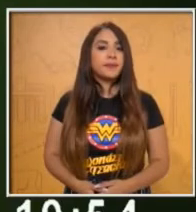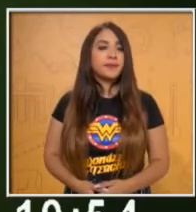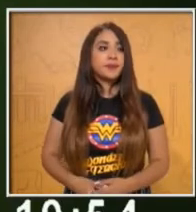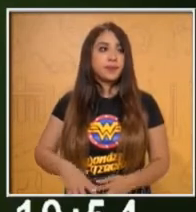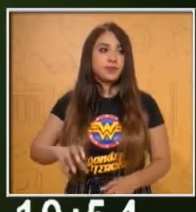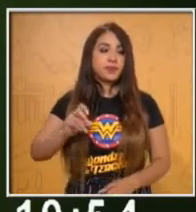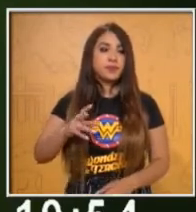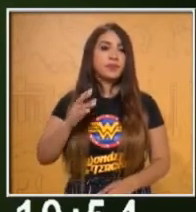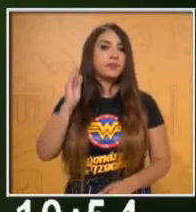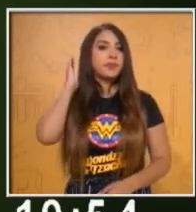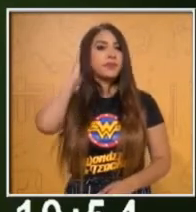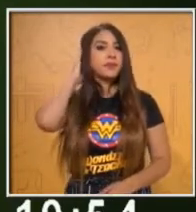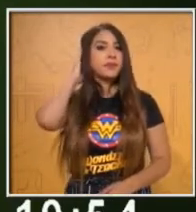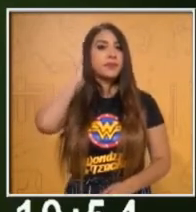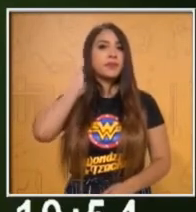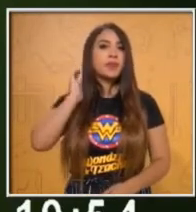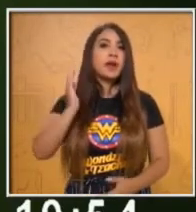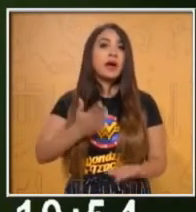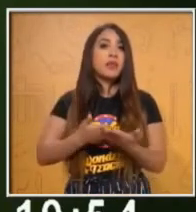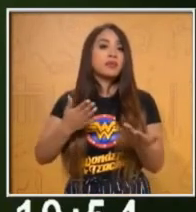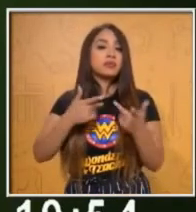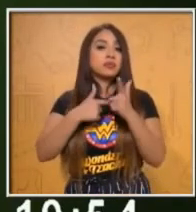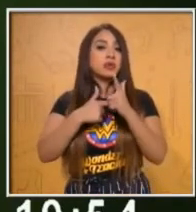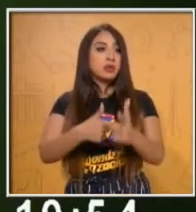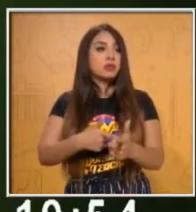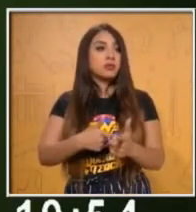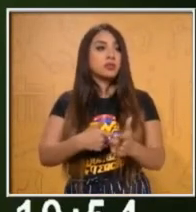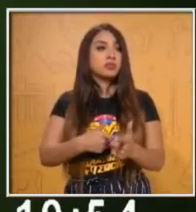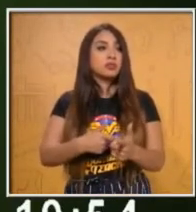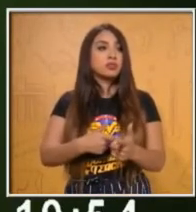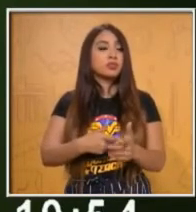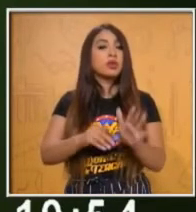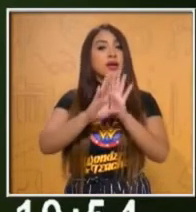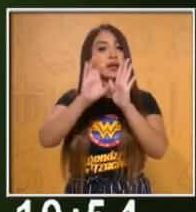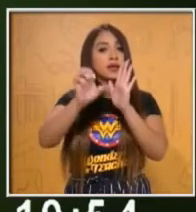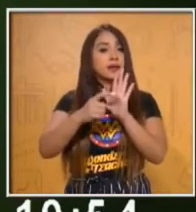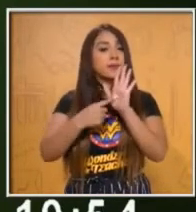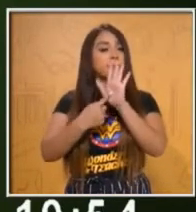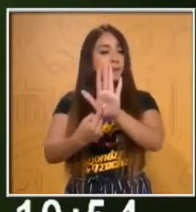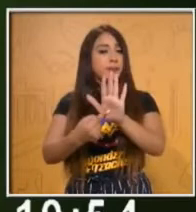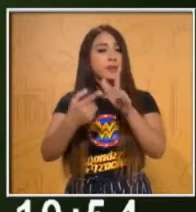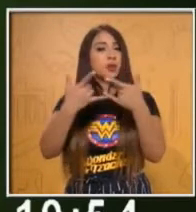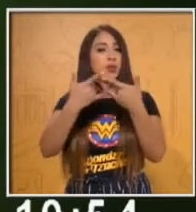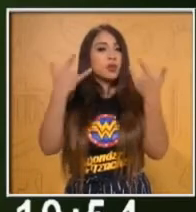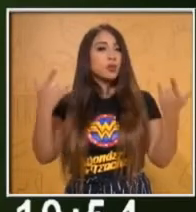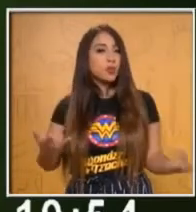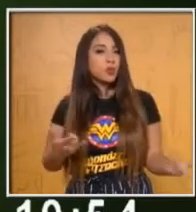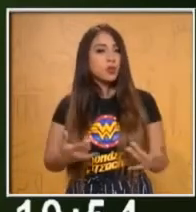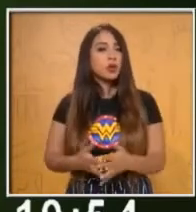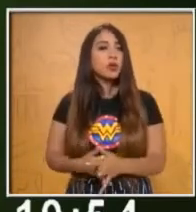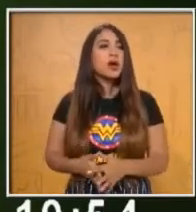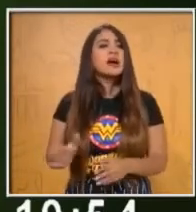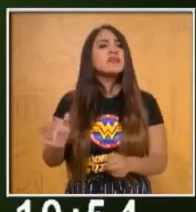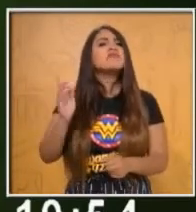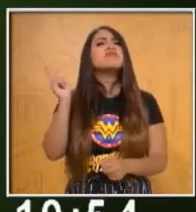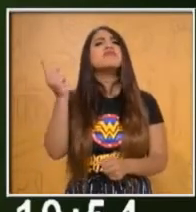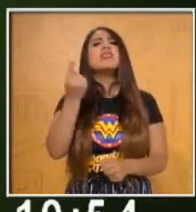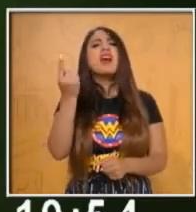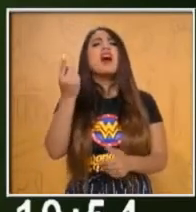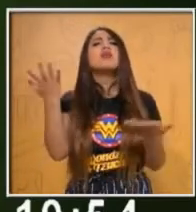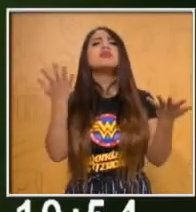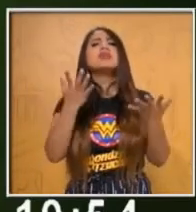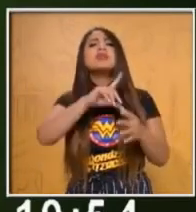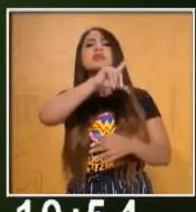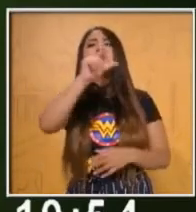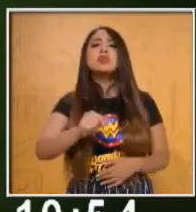teatro. Para continuar, les voy a dar un ejemplo de un cuento. ¿Por qué? ¿Qué vamos a hacer después en